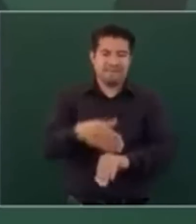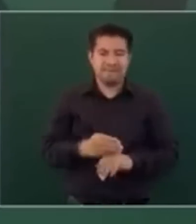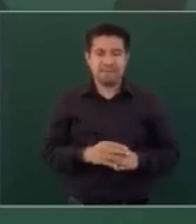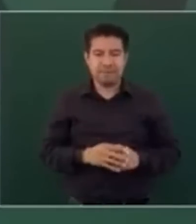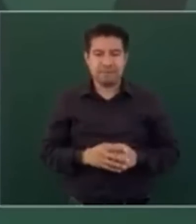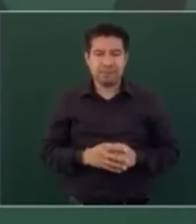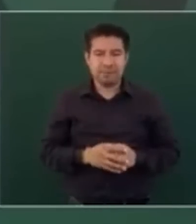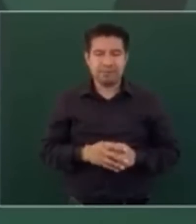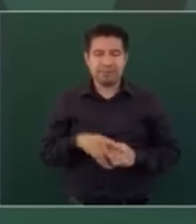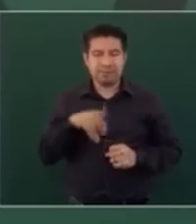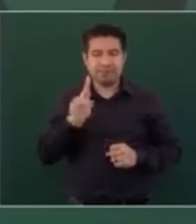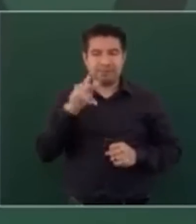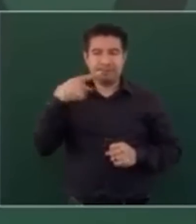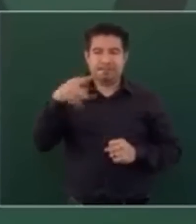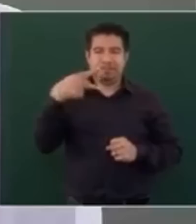pero no.